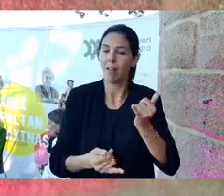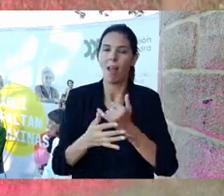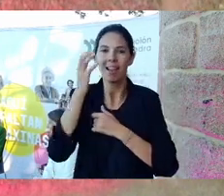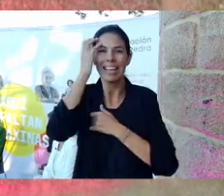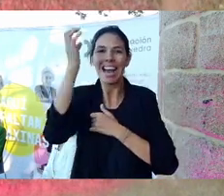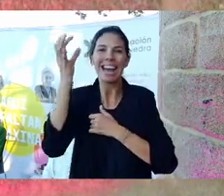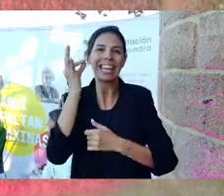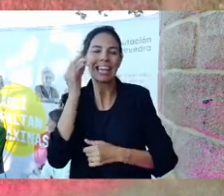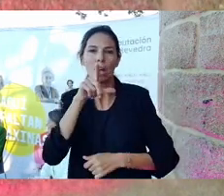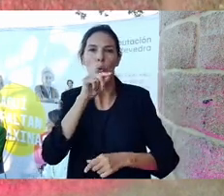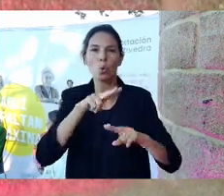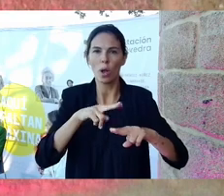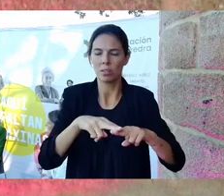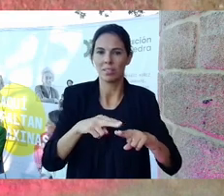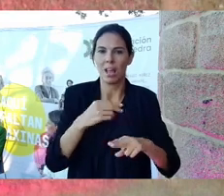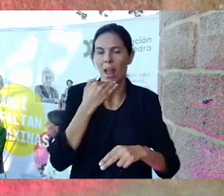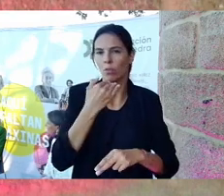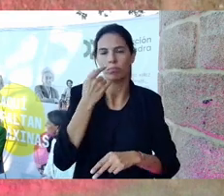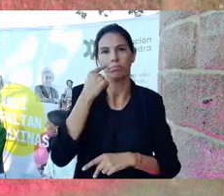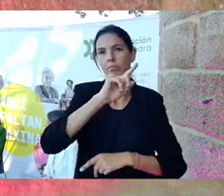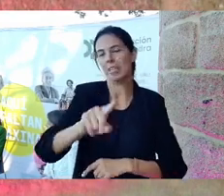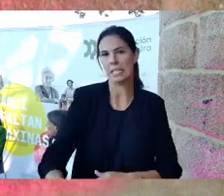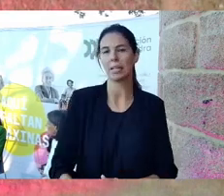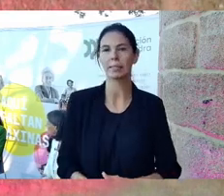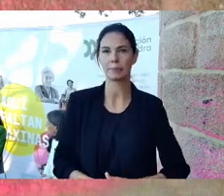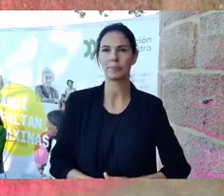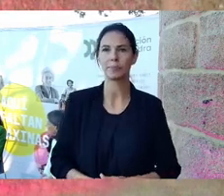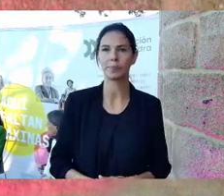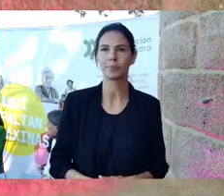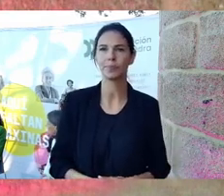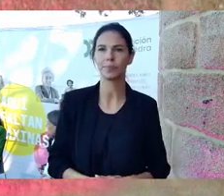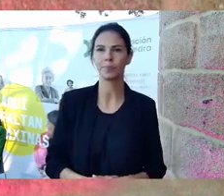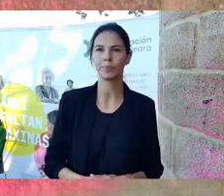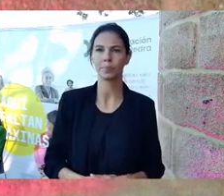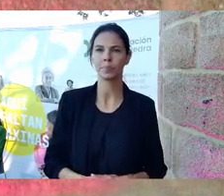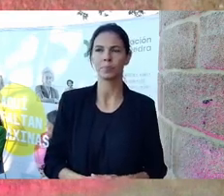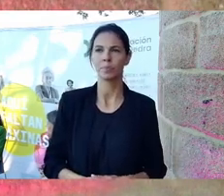que hace a este personaje, a esta reina, absolutamente fascinante.